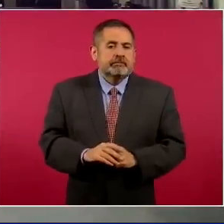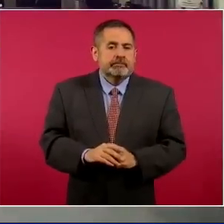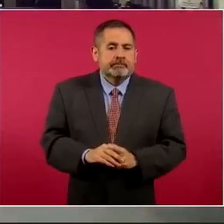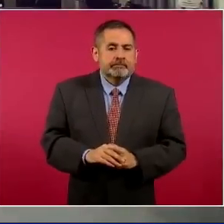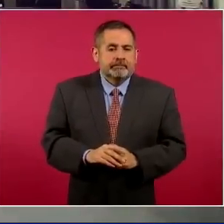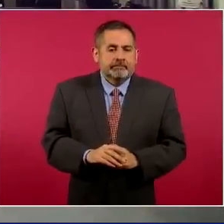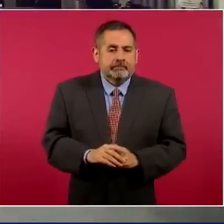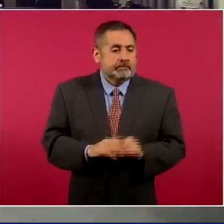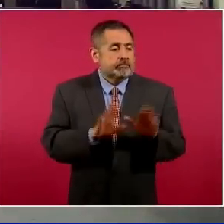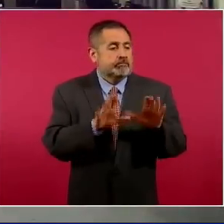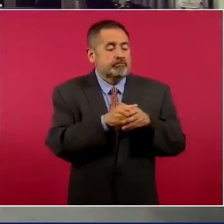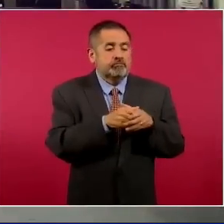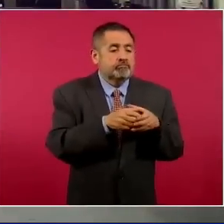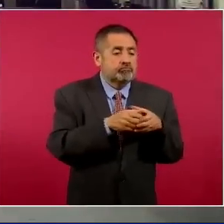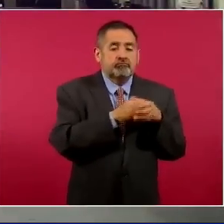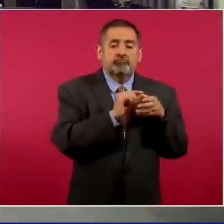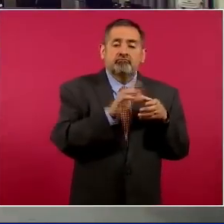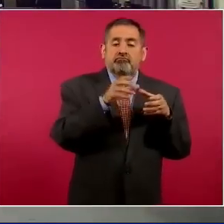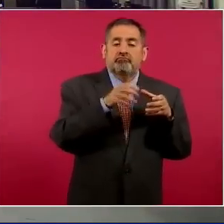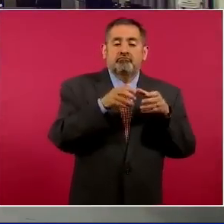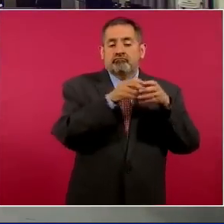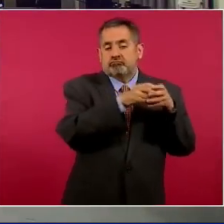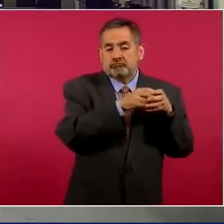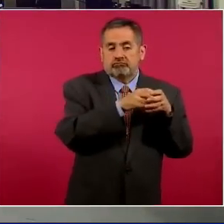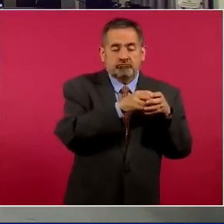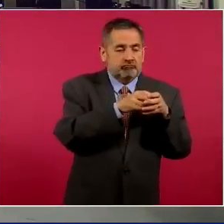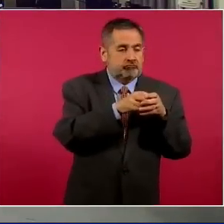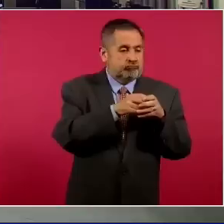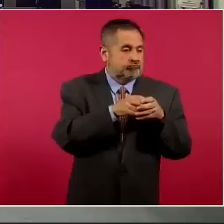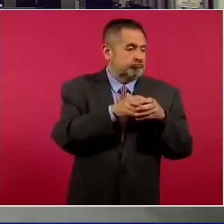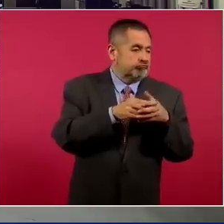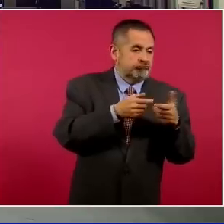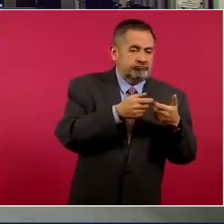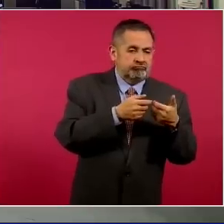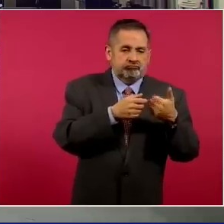Y la élite de ese conservadurismo o vanguardia